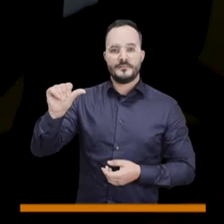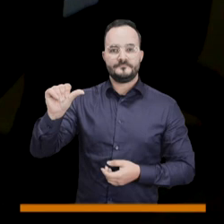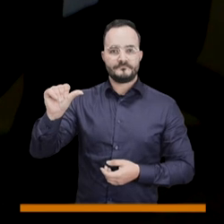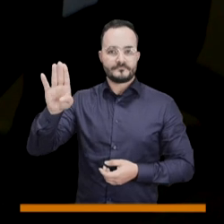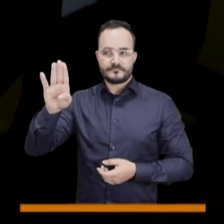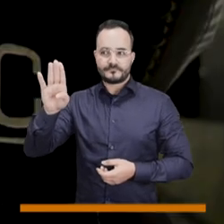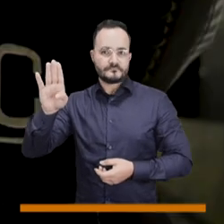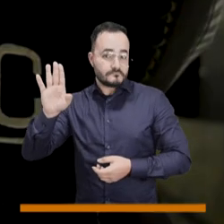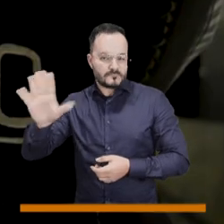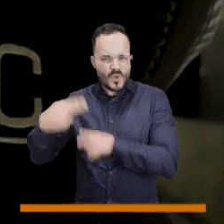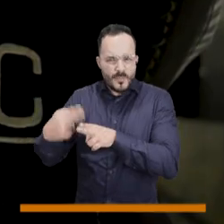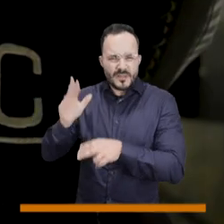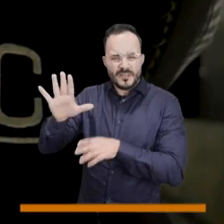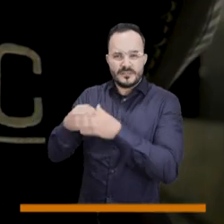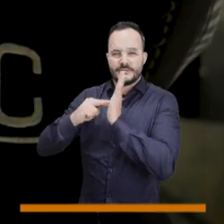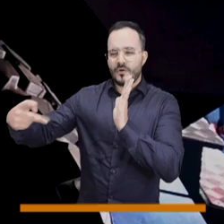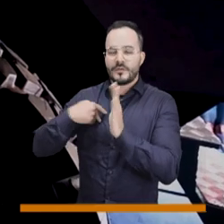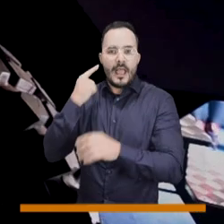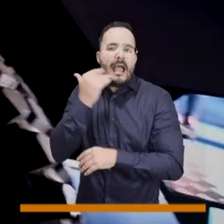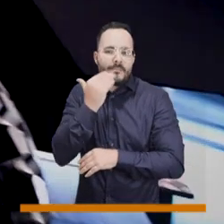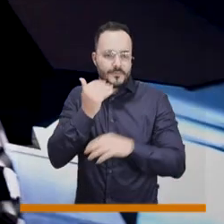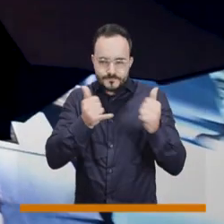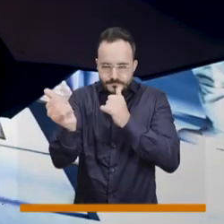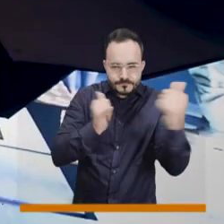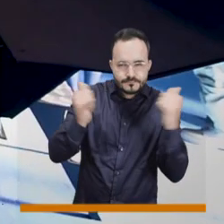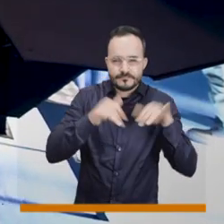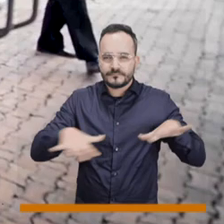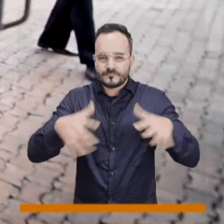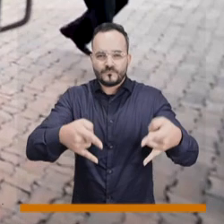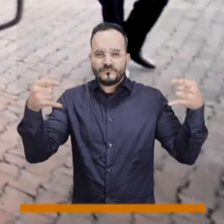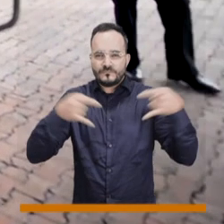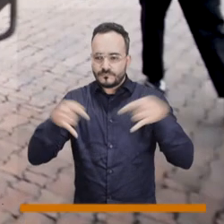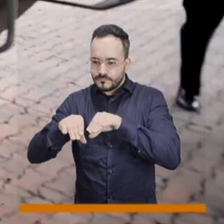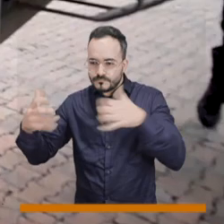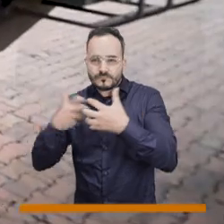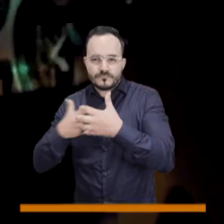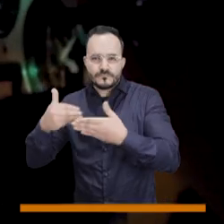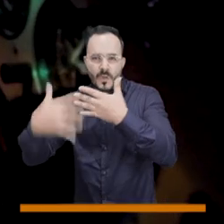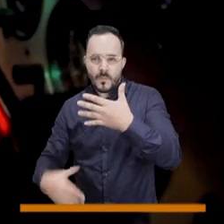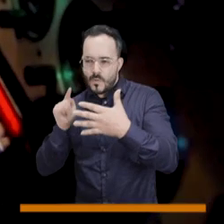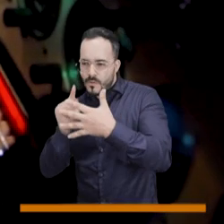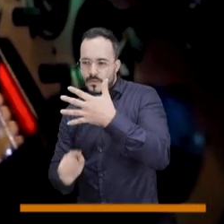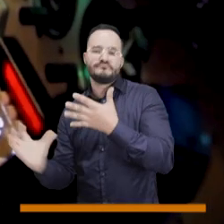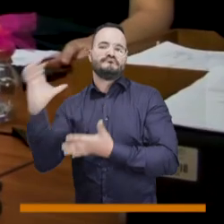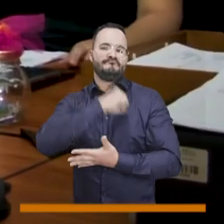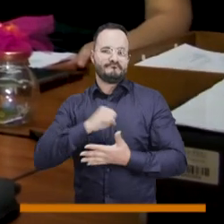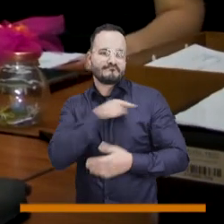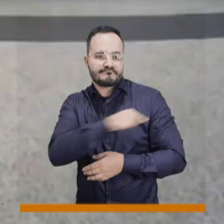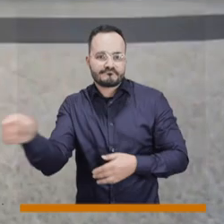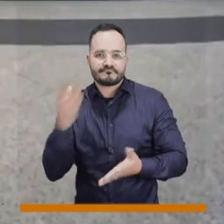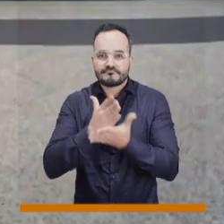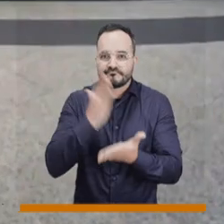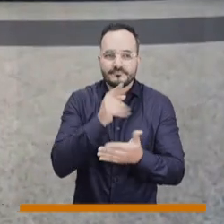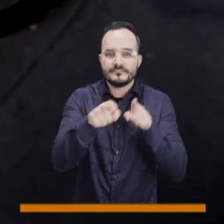UAVs, que hacen un proceso permanente perimetral de vigilancia georreferenciado en la ciudad de Medellín, tenemos posibilidad, por ejemplo, de anclar